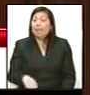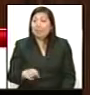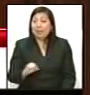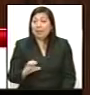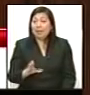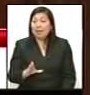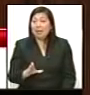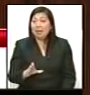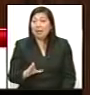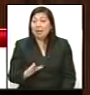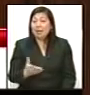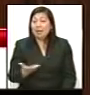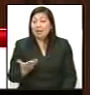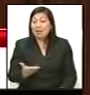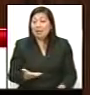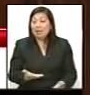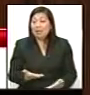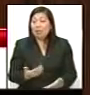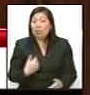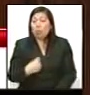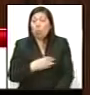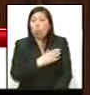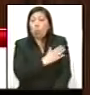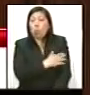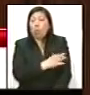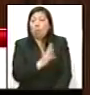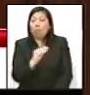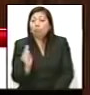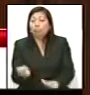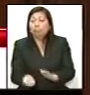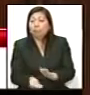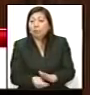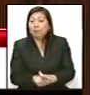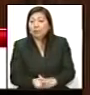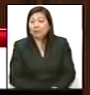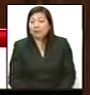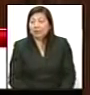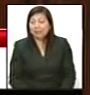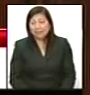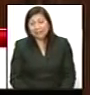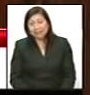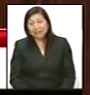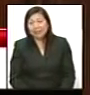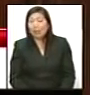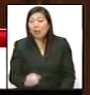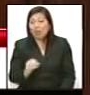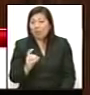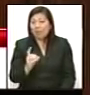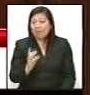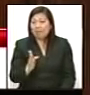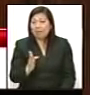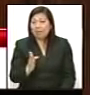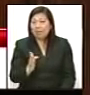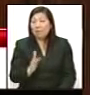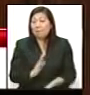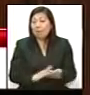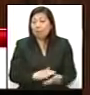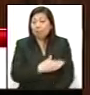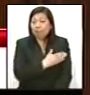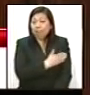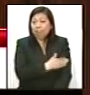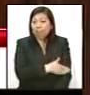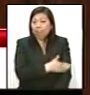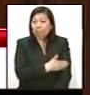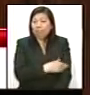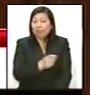a lo meramente al soborno, al haber sobornado funcionarios. ¿Se dan cuenta? Odebrecht ha hecho mucho más que sobornar y corromper a